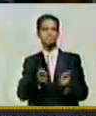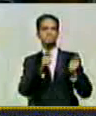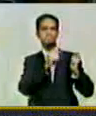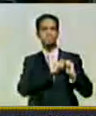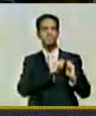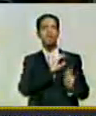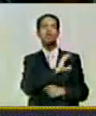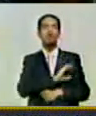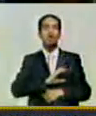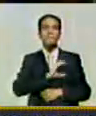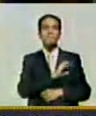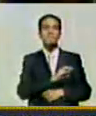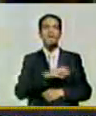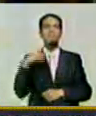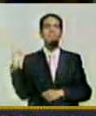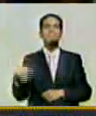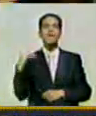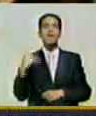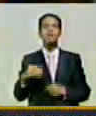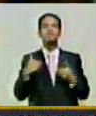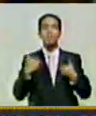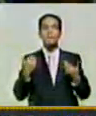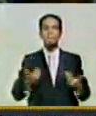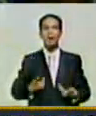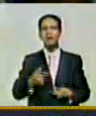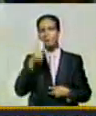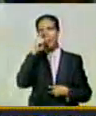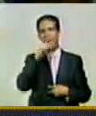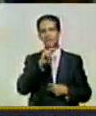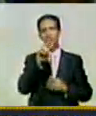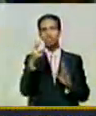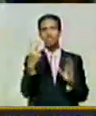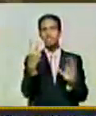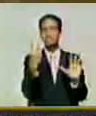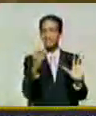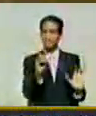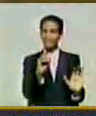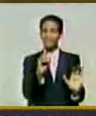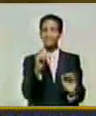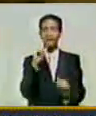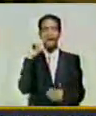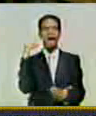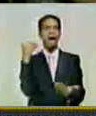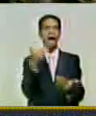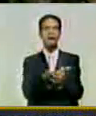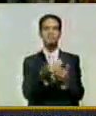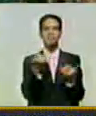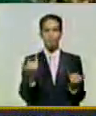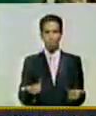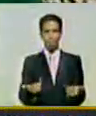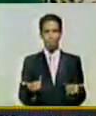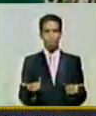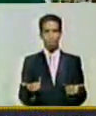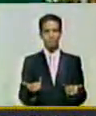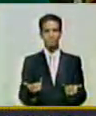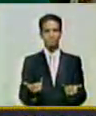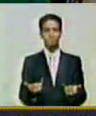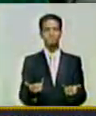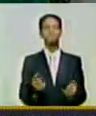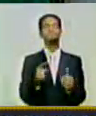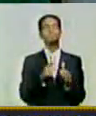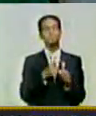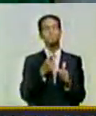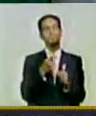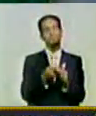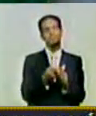70 hasta las recientes responsabilidades que ustedes conocen, nos ha tocado. Por lo tanto,